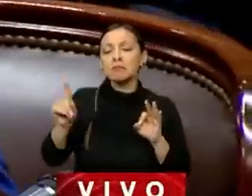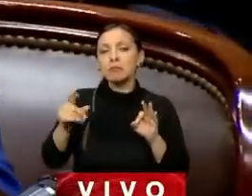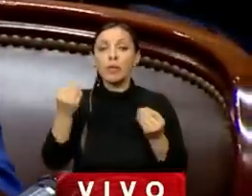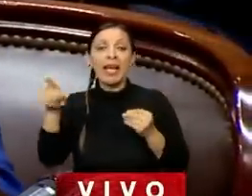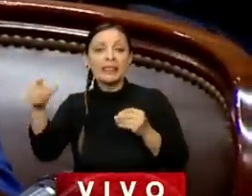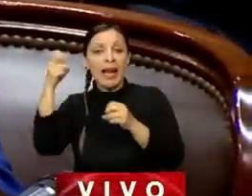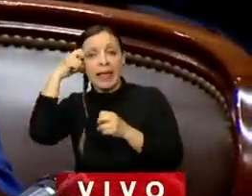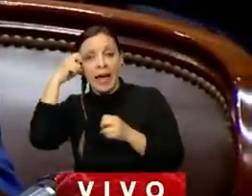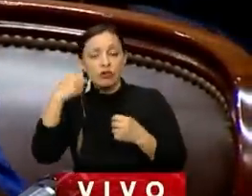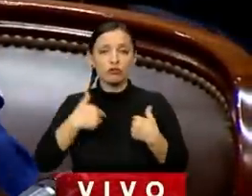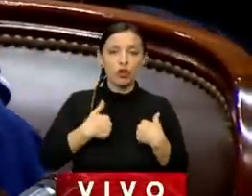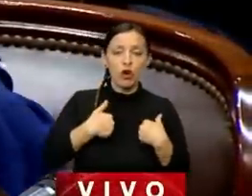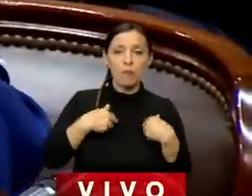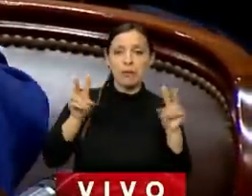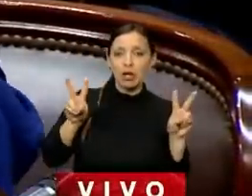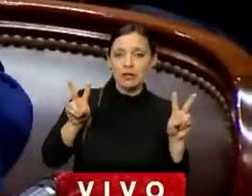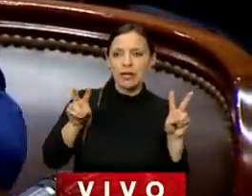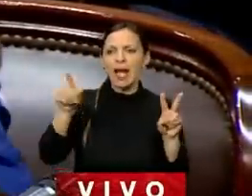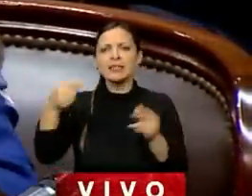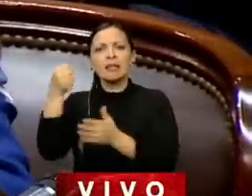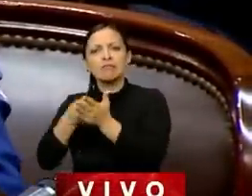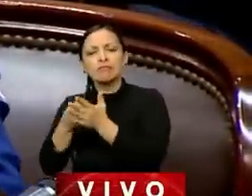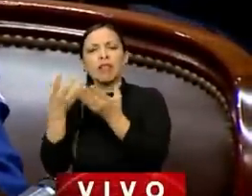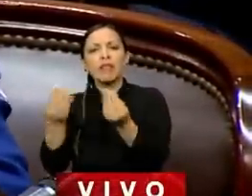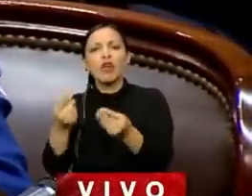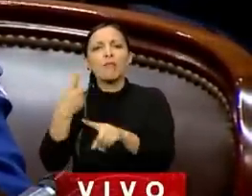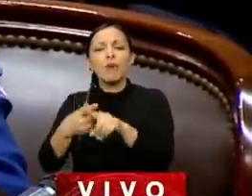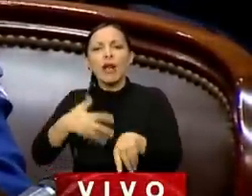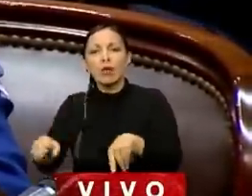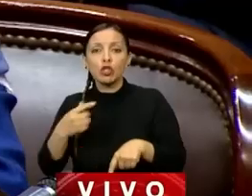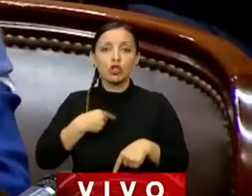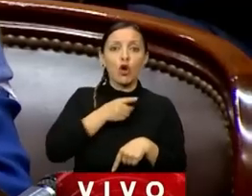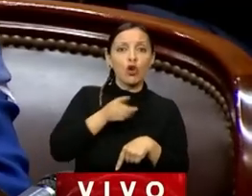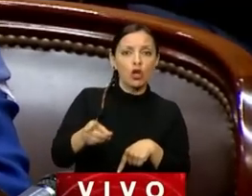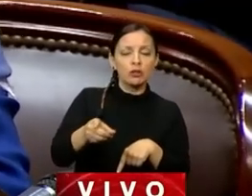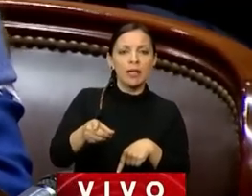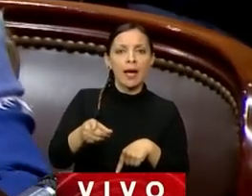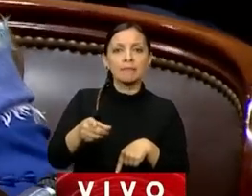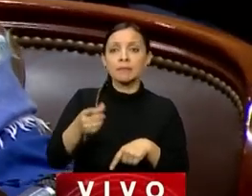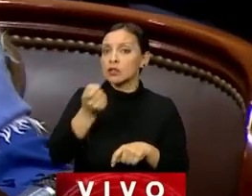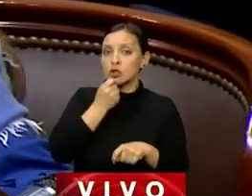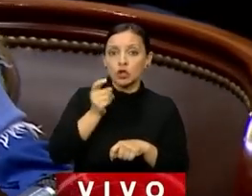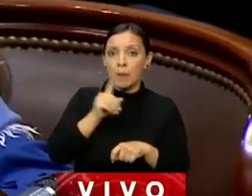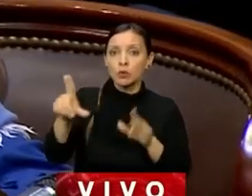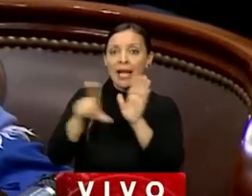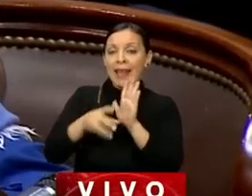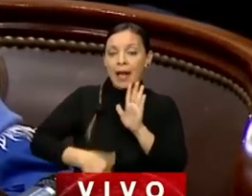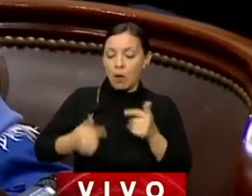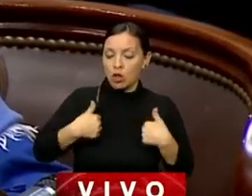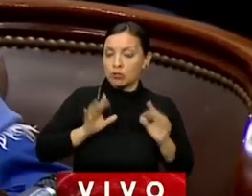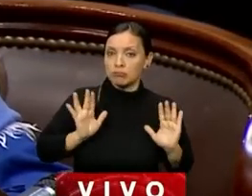peronista. Ella defendió, militó y trabajó por el aborto, yo voté en contra y no me gusta la ley del